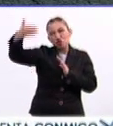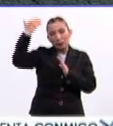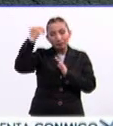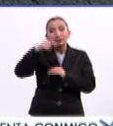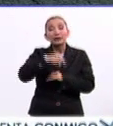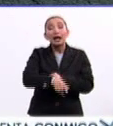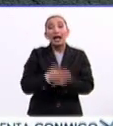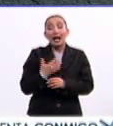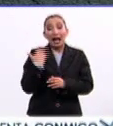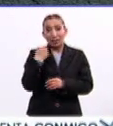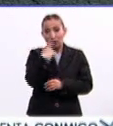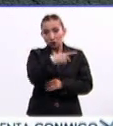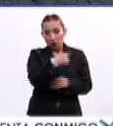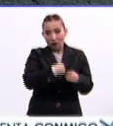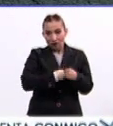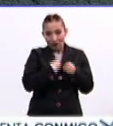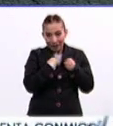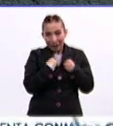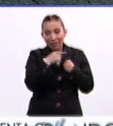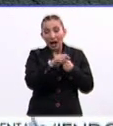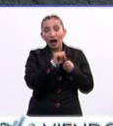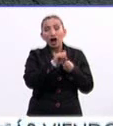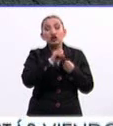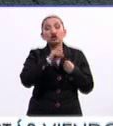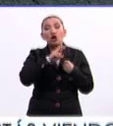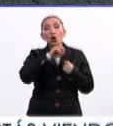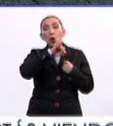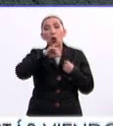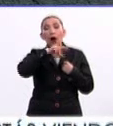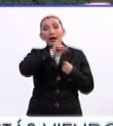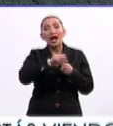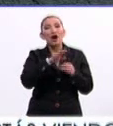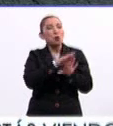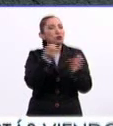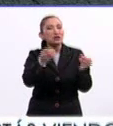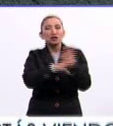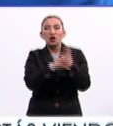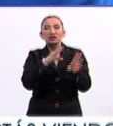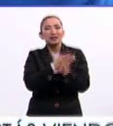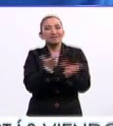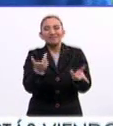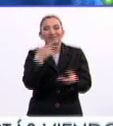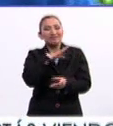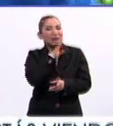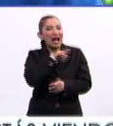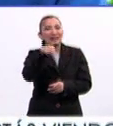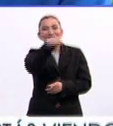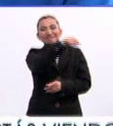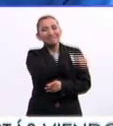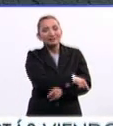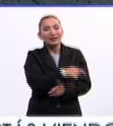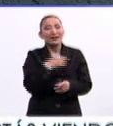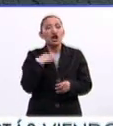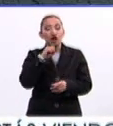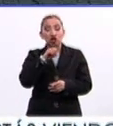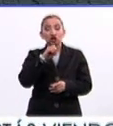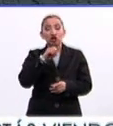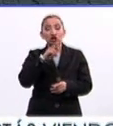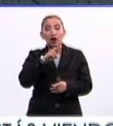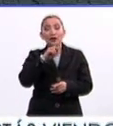Sor Juana tenía, digamos, todo en su contra. Hay que recordar la respuesta a Sor Filotea, por ejemplo. O sea, ella misma dice que